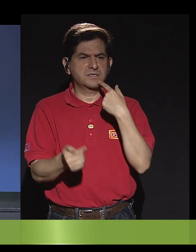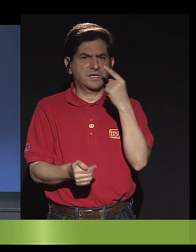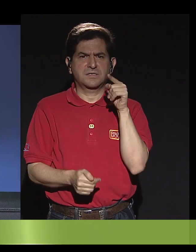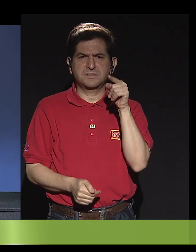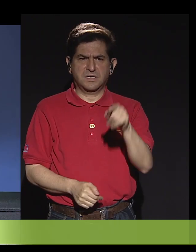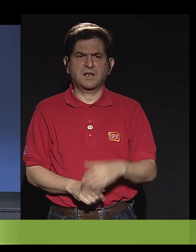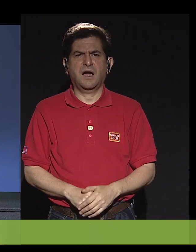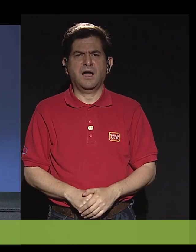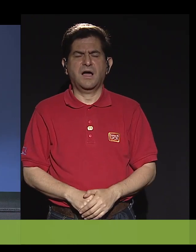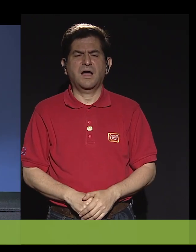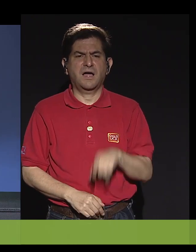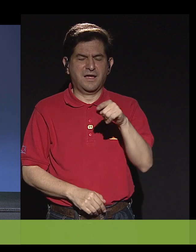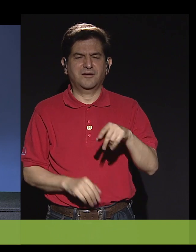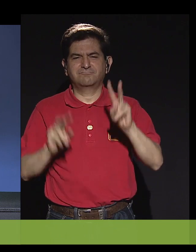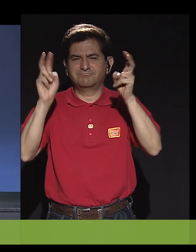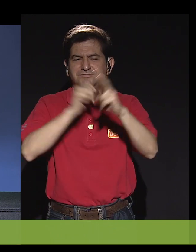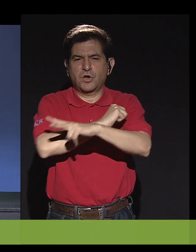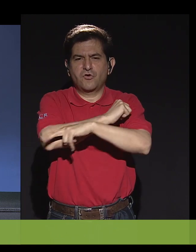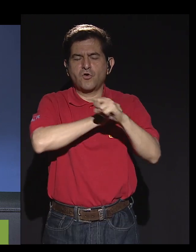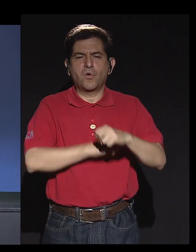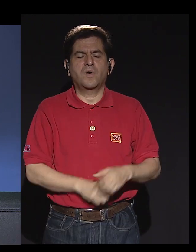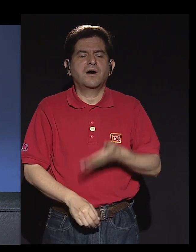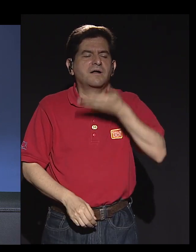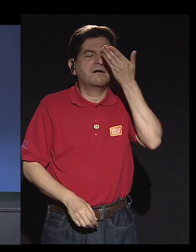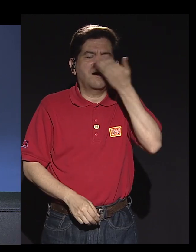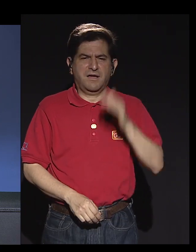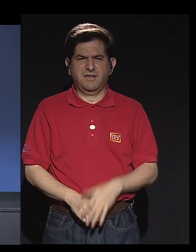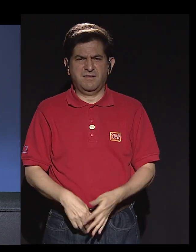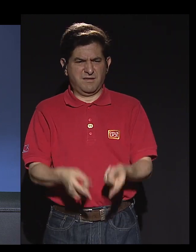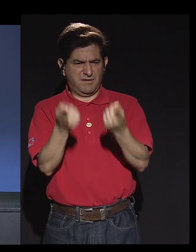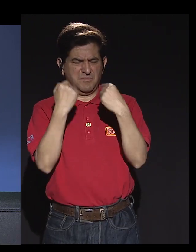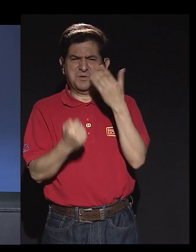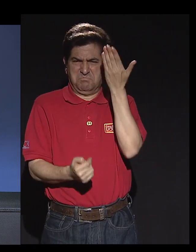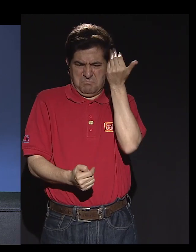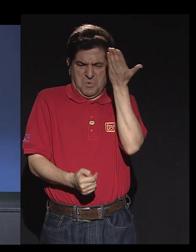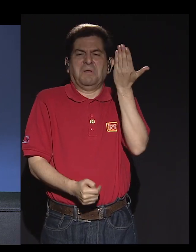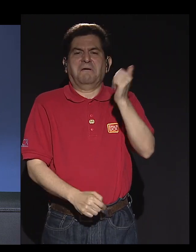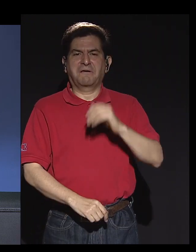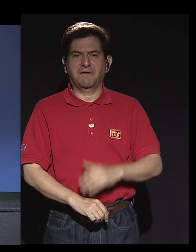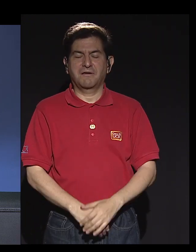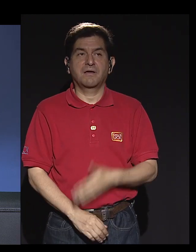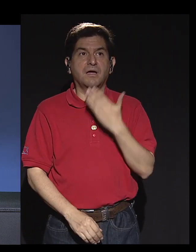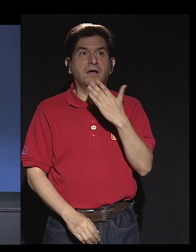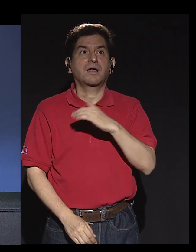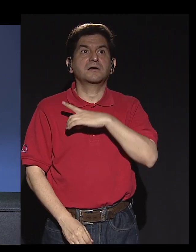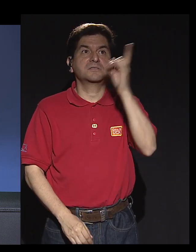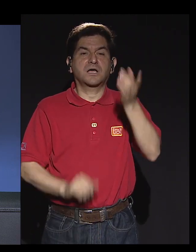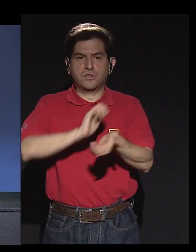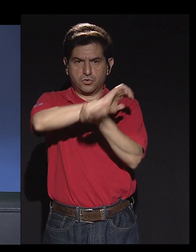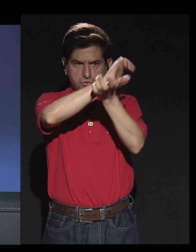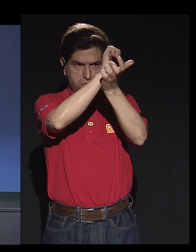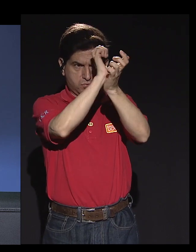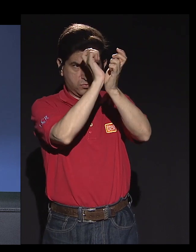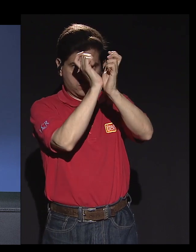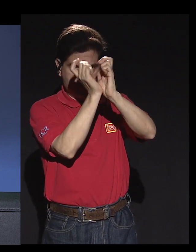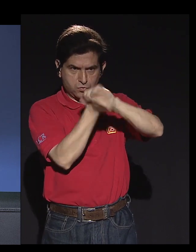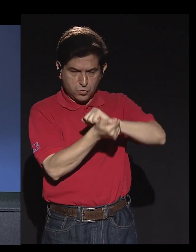que les dijeran que estaban robando oxígeno y que para qué llegaban ahí. Entonces, gracias a Dios eso ha ido